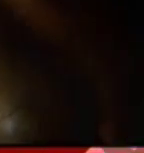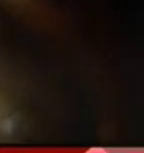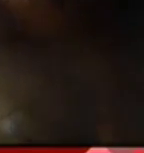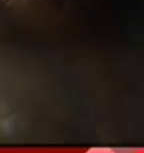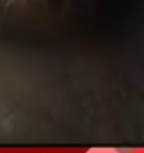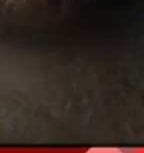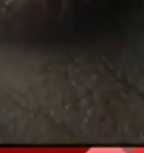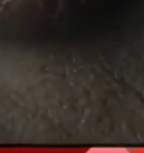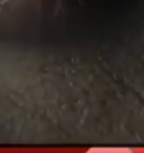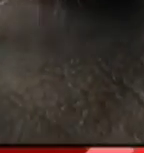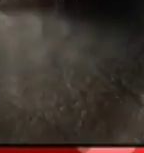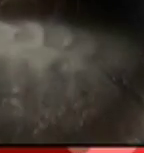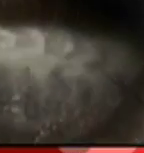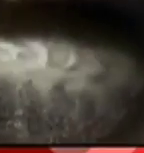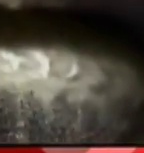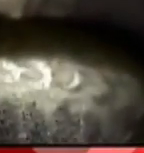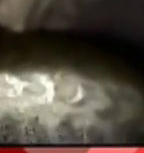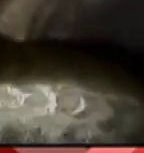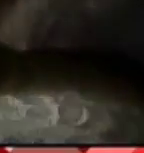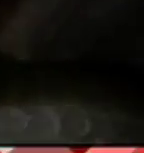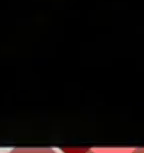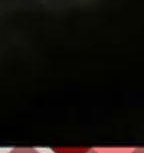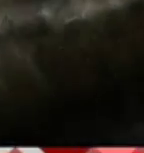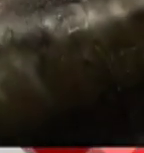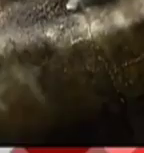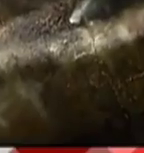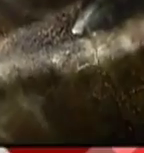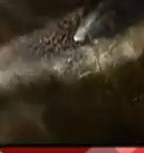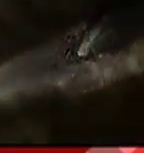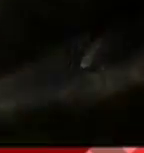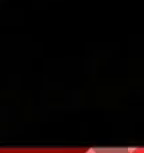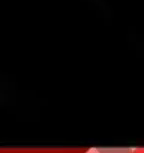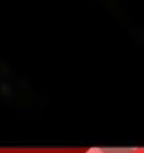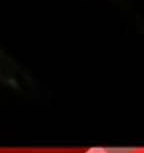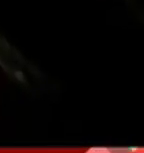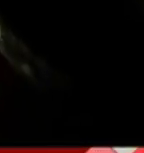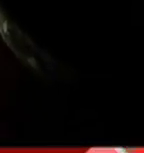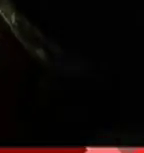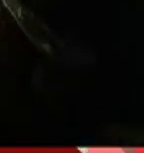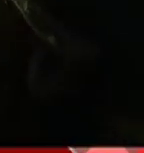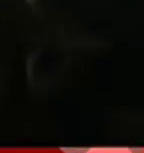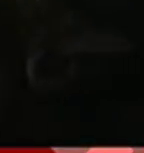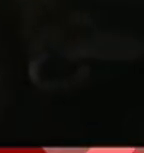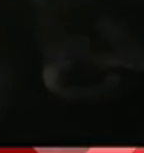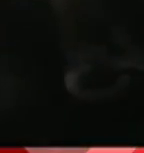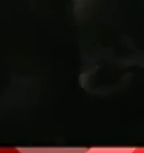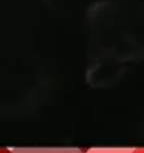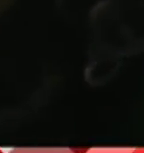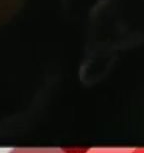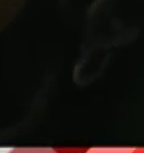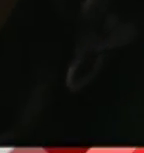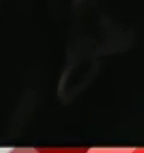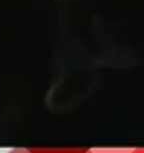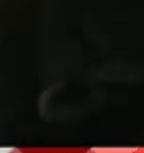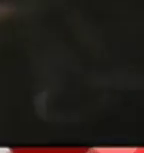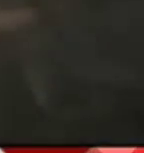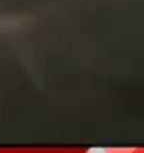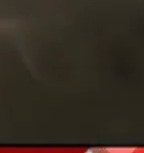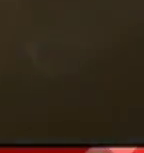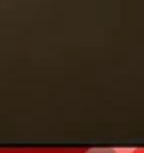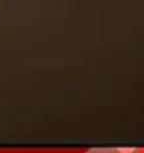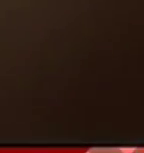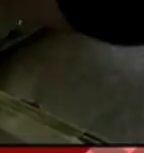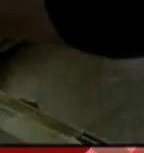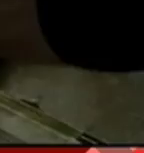México en mayo. Dirigido por el cineasta mexicano Jesús Garcés Lambert, el largometraje relata la historia del controvertido y